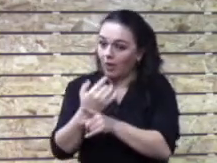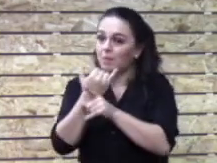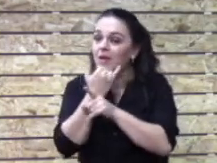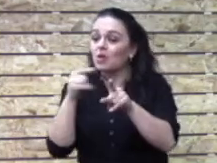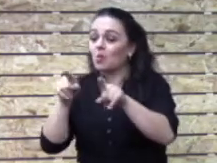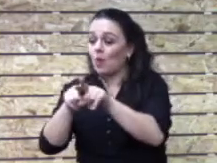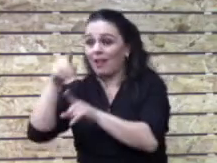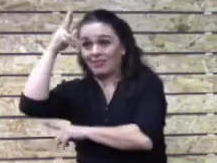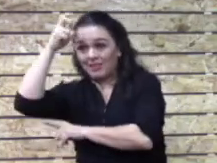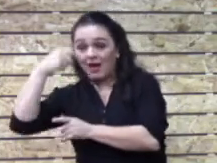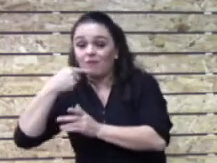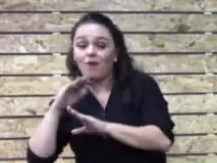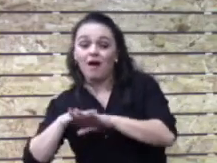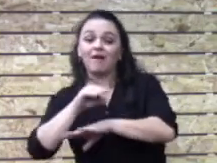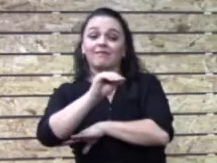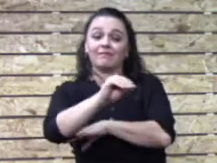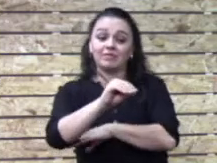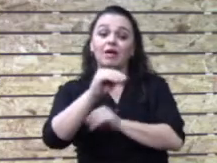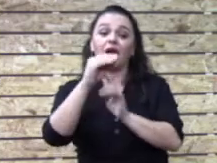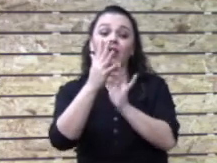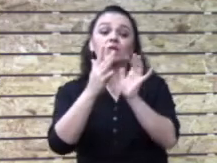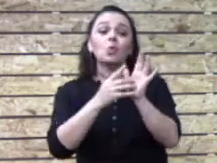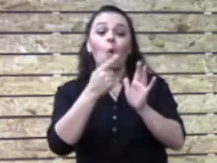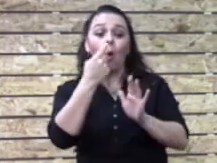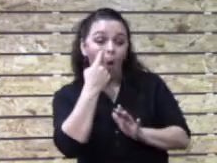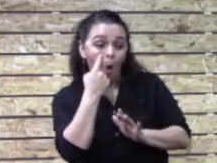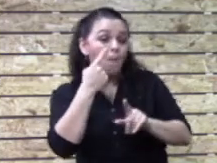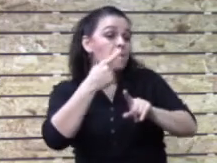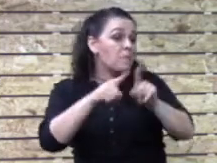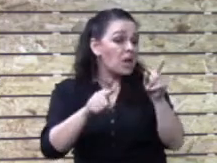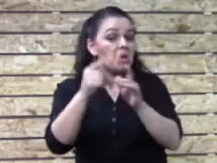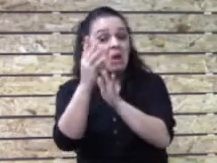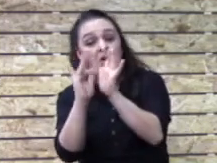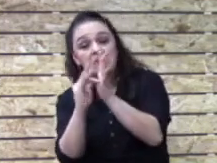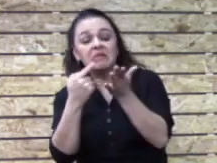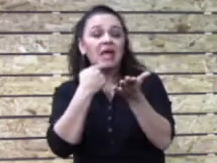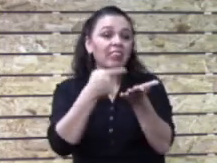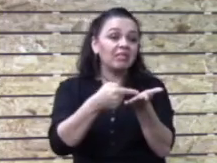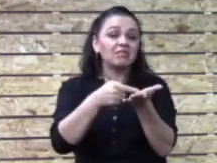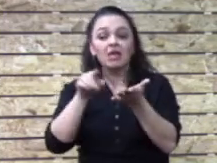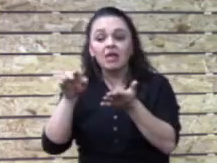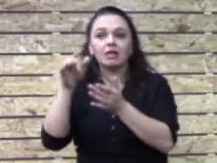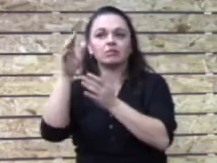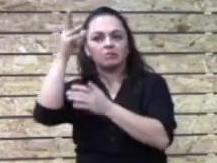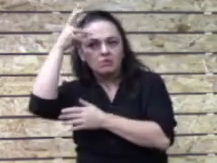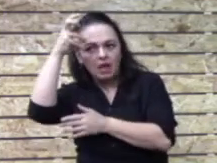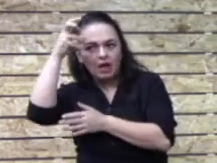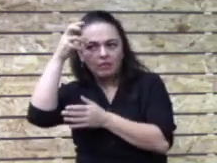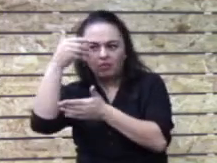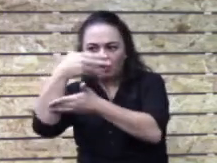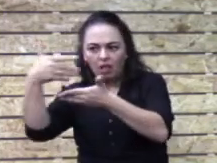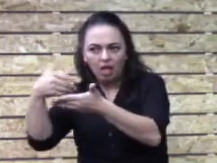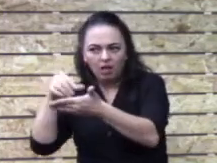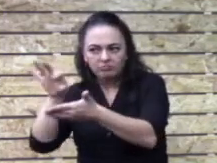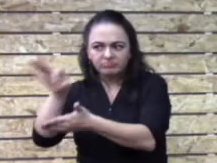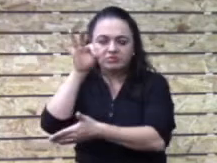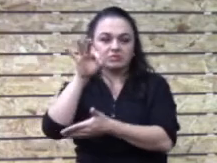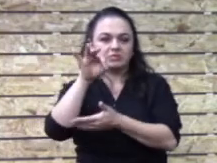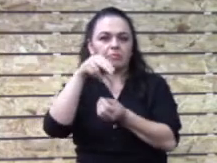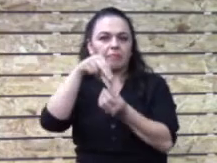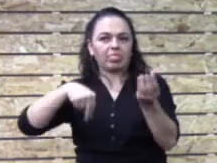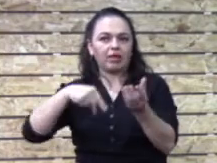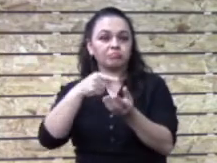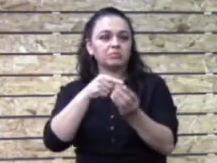de cumplir la voluntad de Dios. El tercer error en interpretación bíblica que